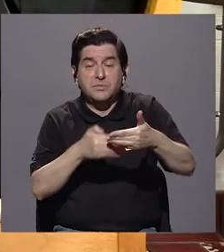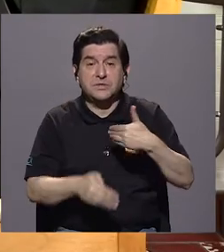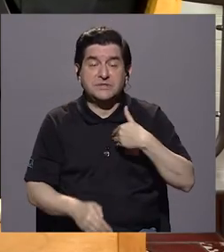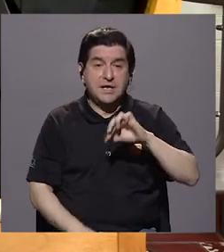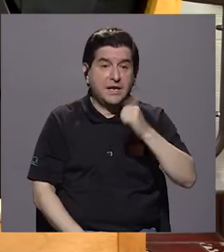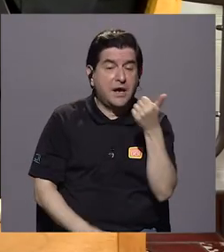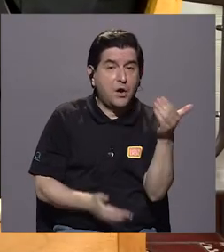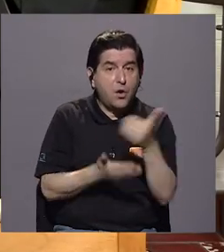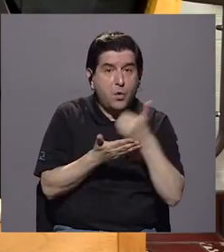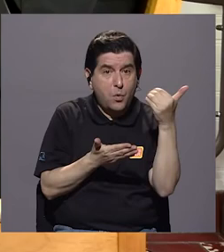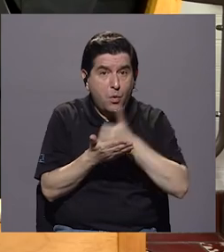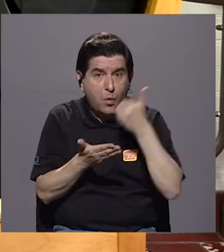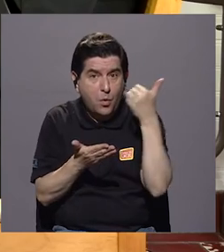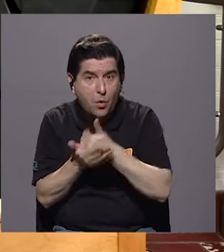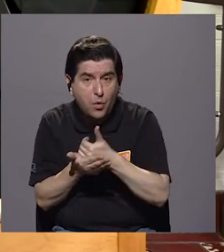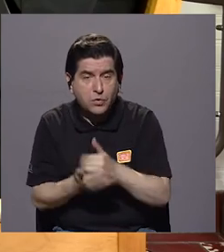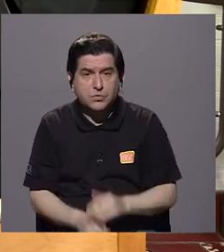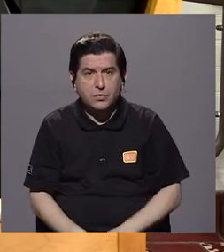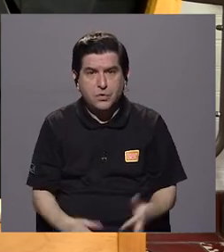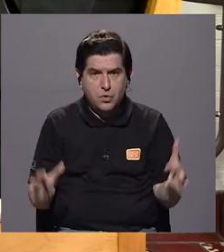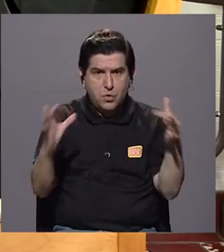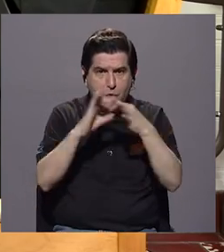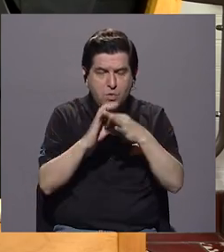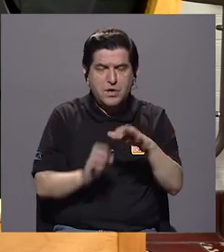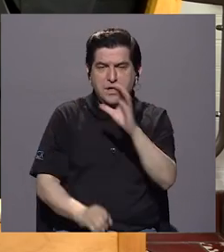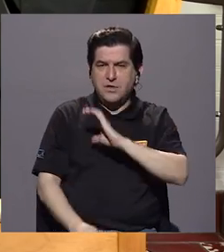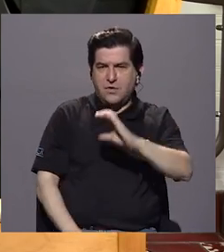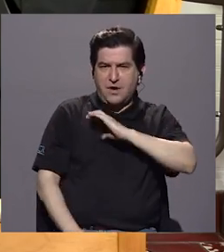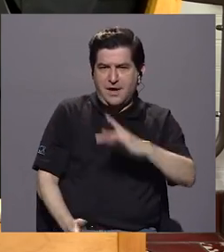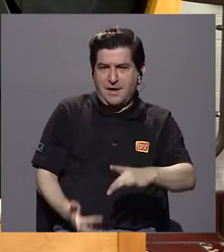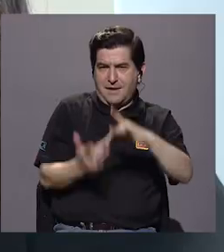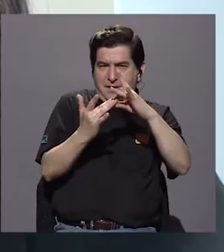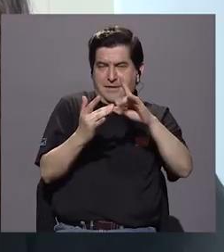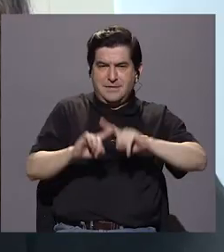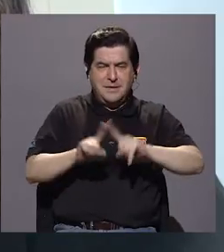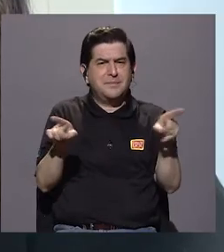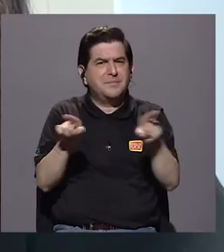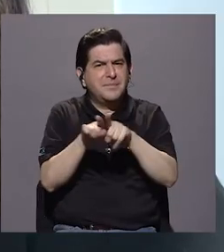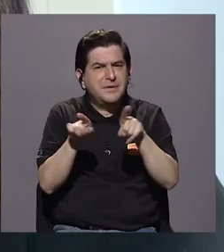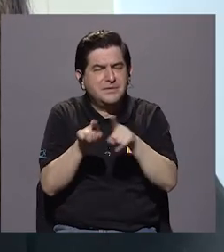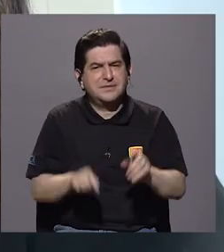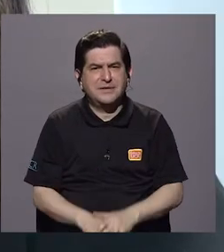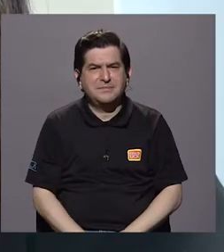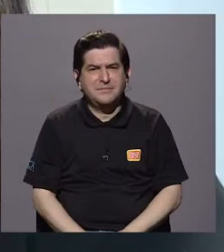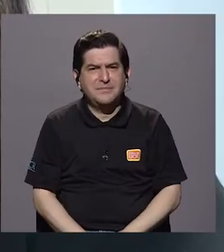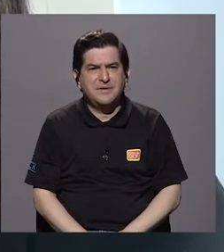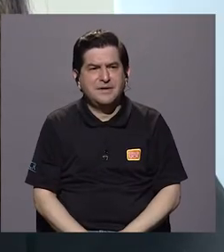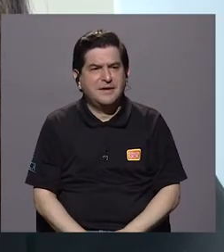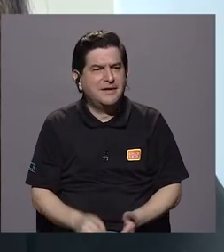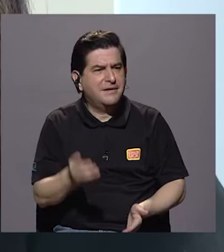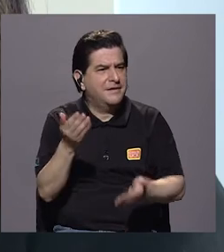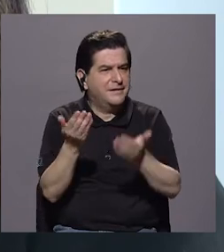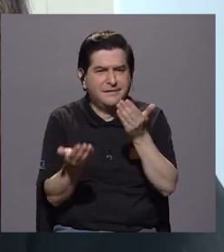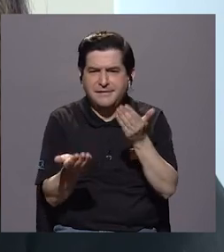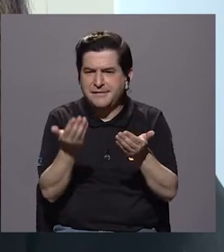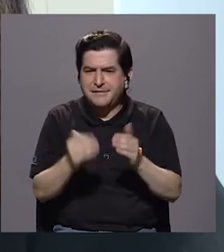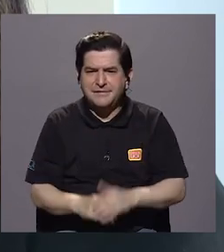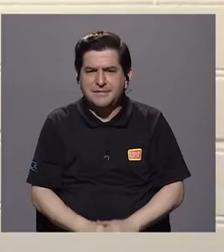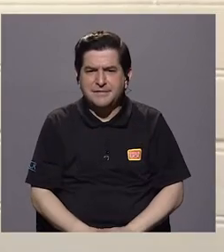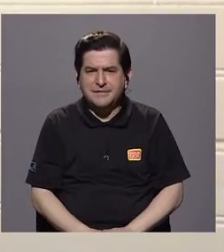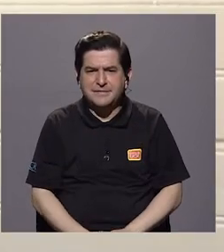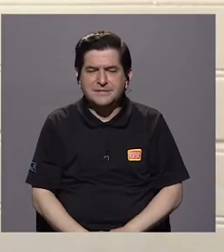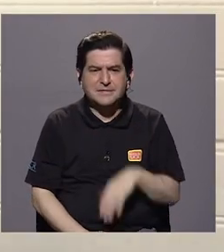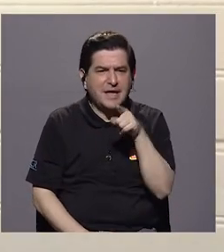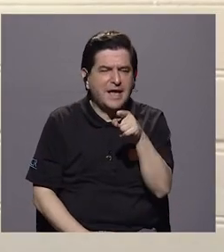recurso que está asociado con el carisma, pero por supuesto también está asociado con cómo se interpreta